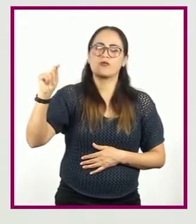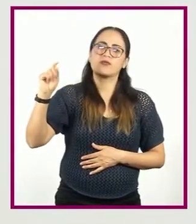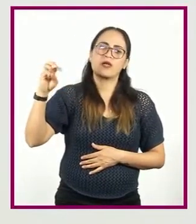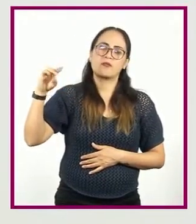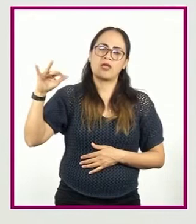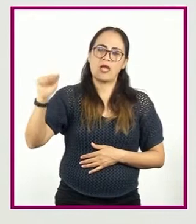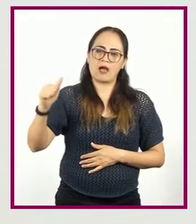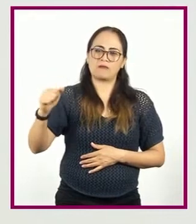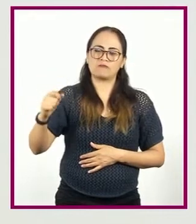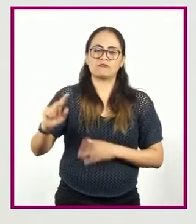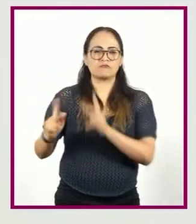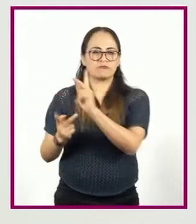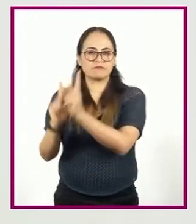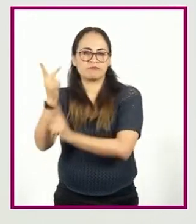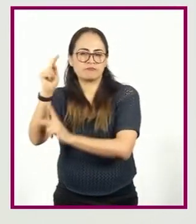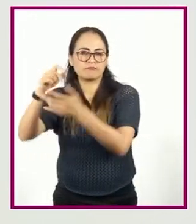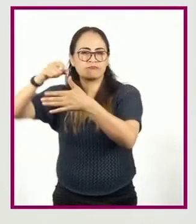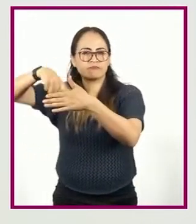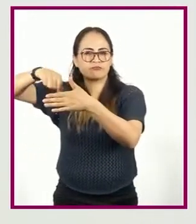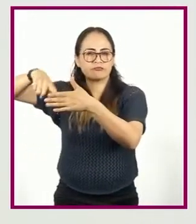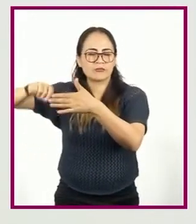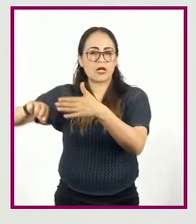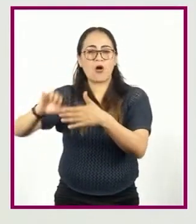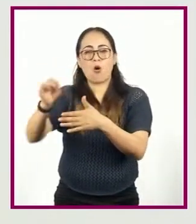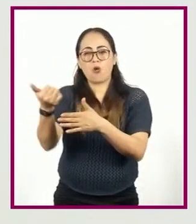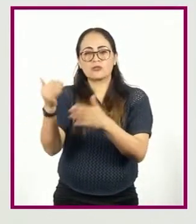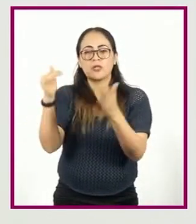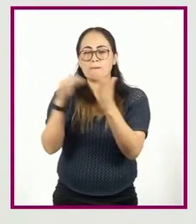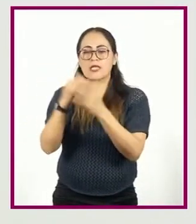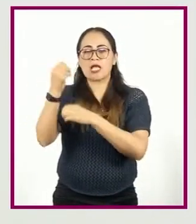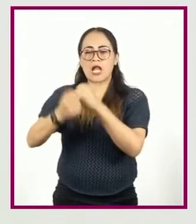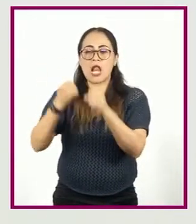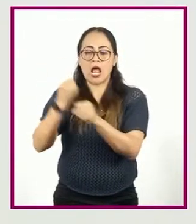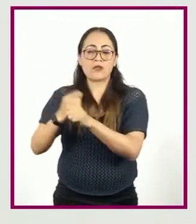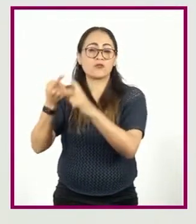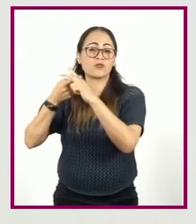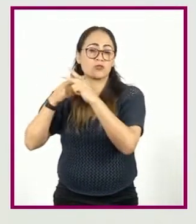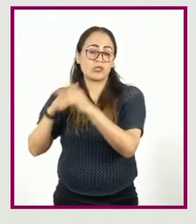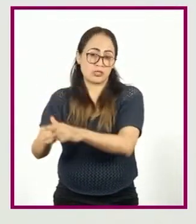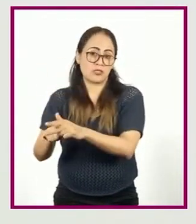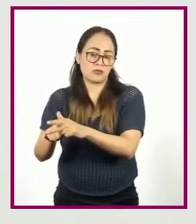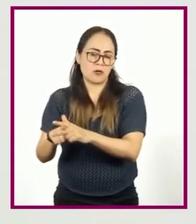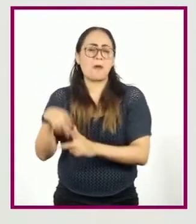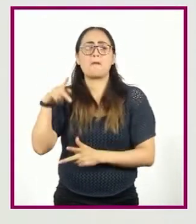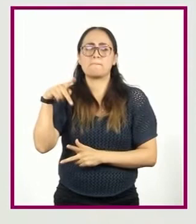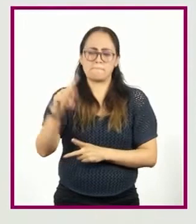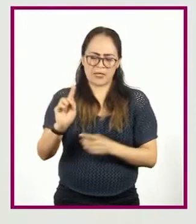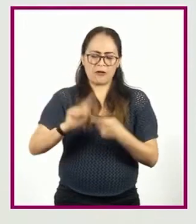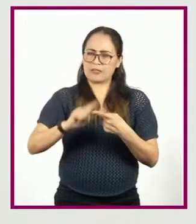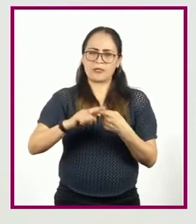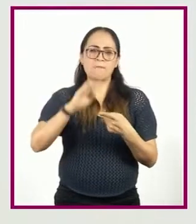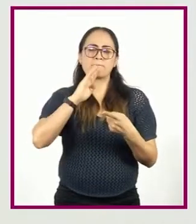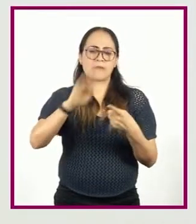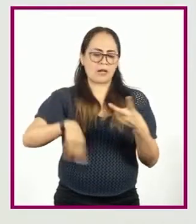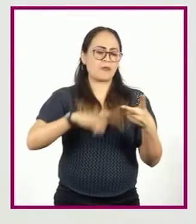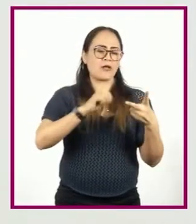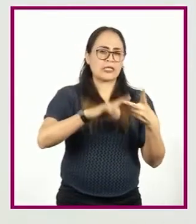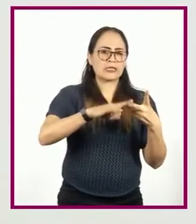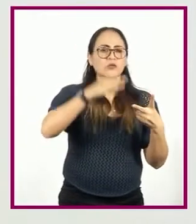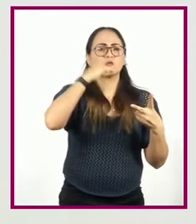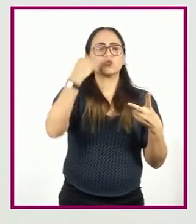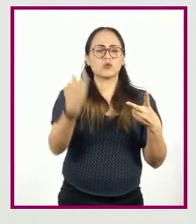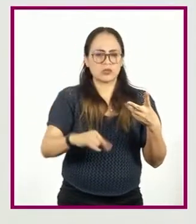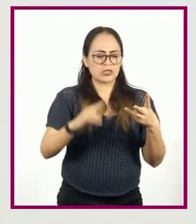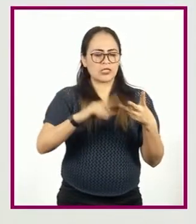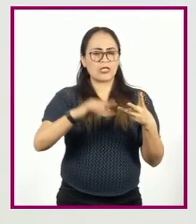cultivarse hace aproximadamente 11,000 años. Pero acertaste en el chile y